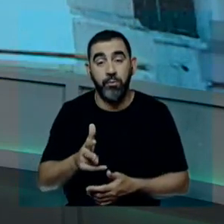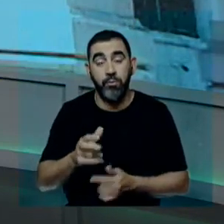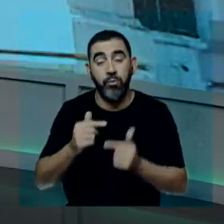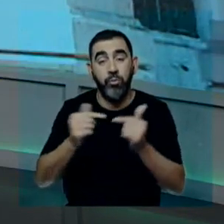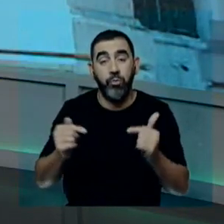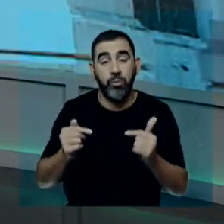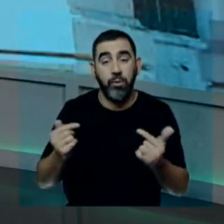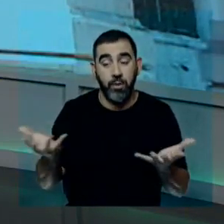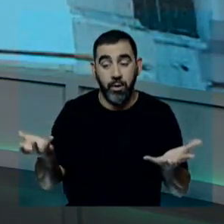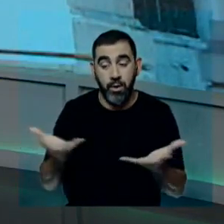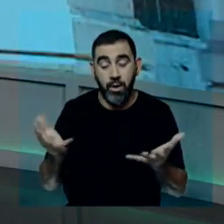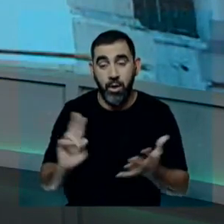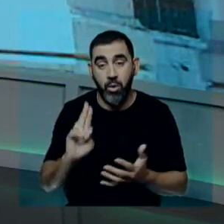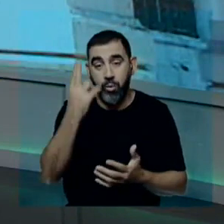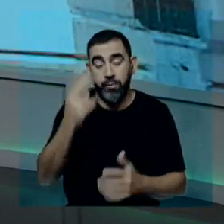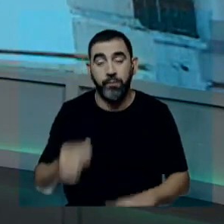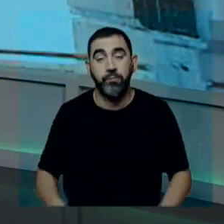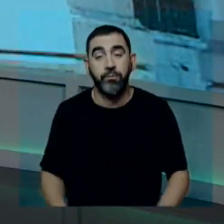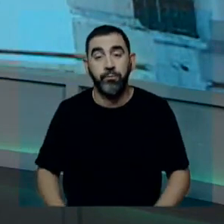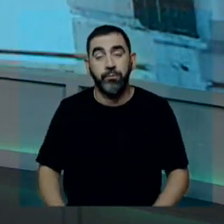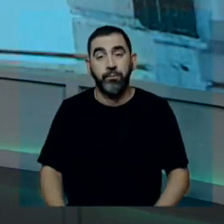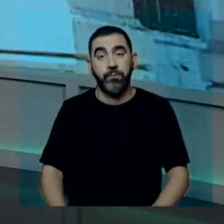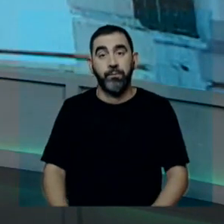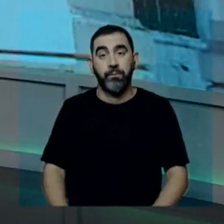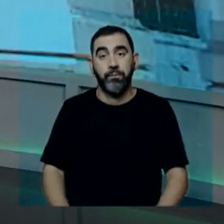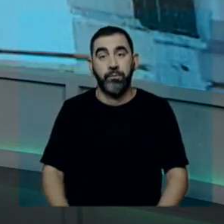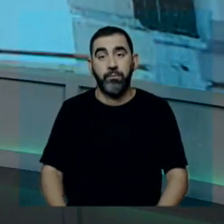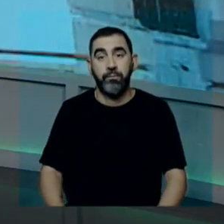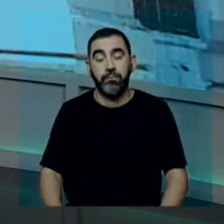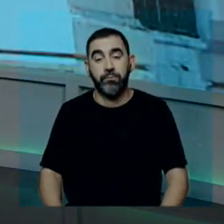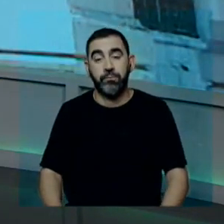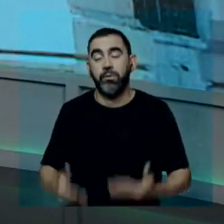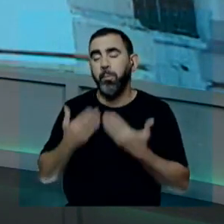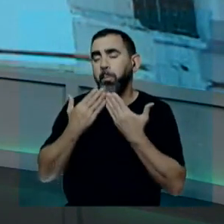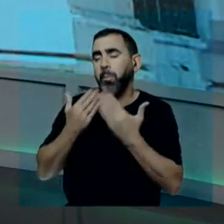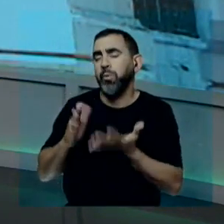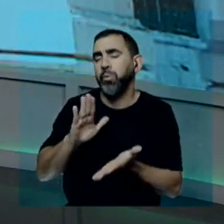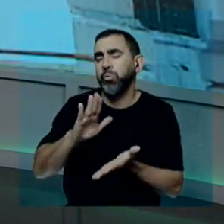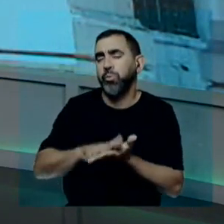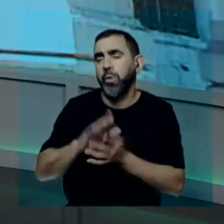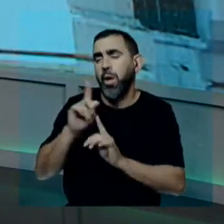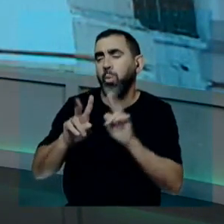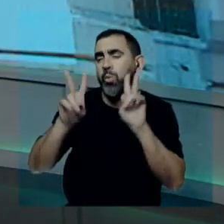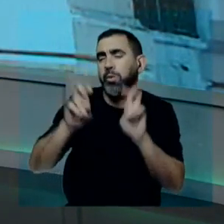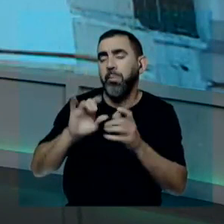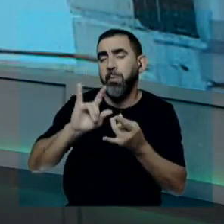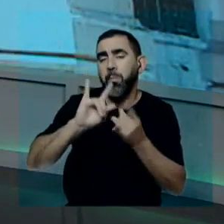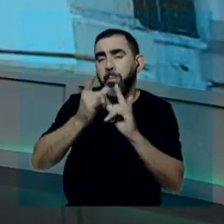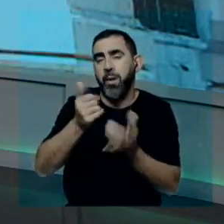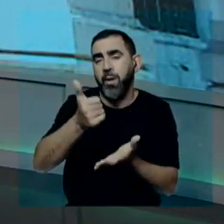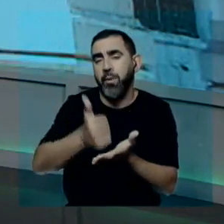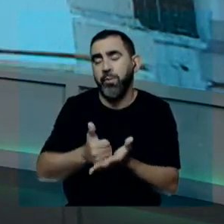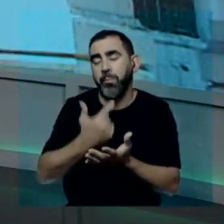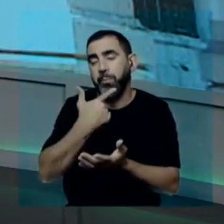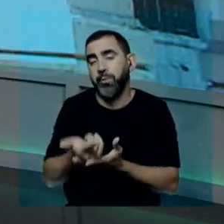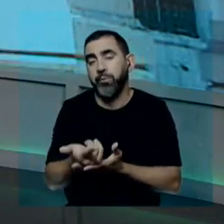que ocurren en nuestro país. Y en ese sentido, bueno, la consultamos a propósito de algunas cuestiones a nivel parlamentario